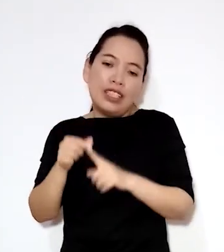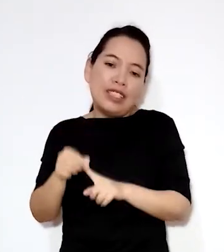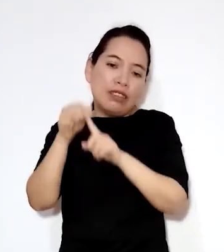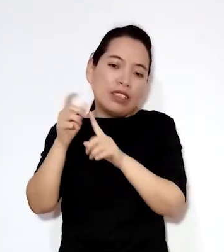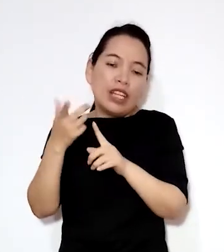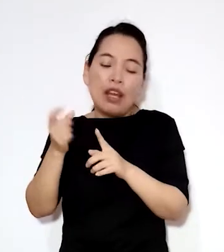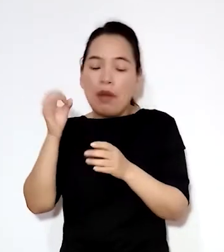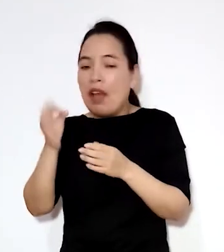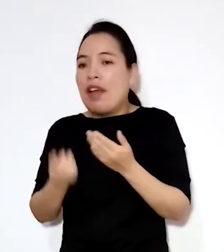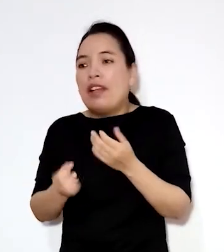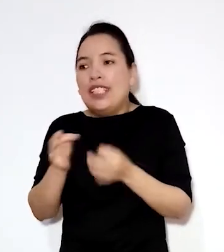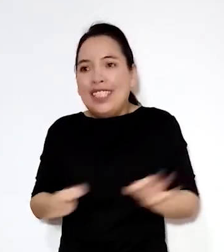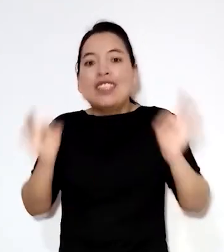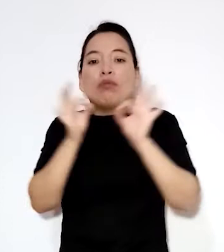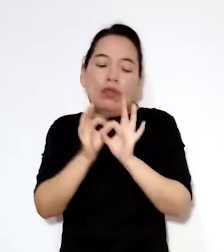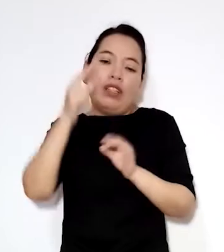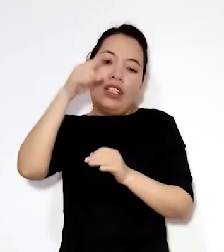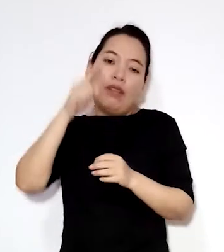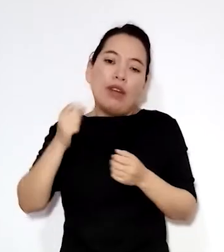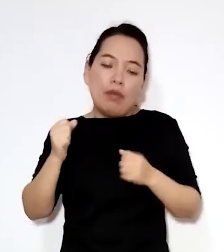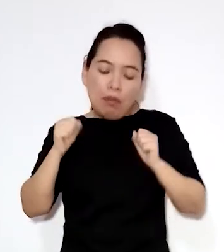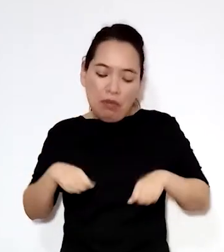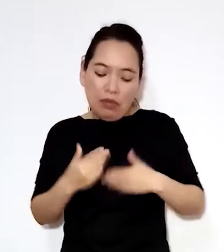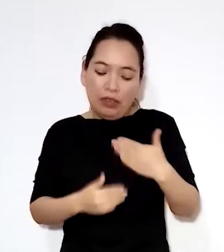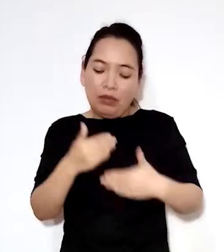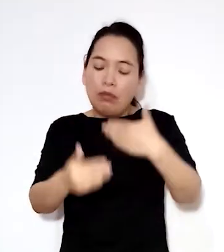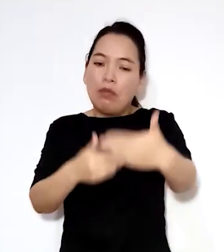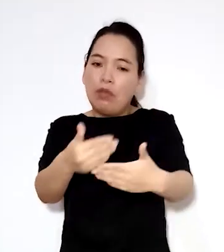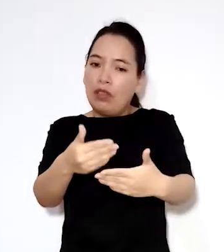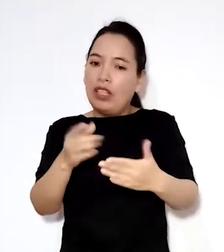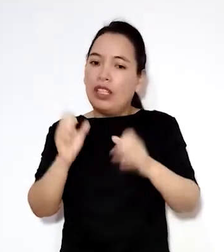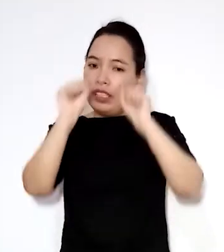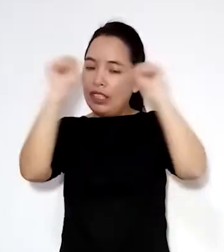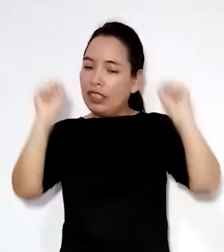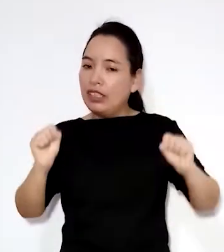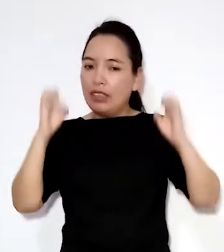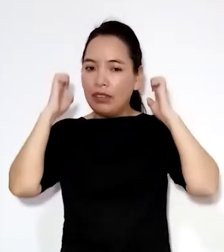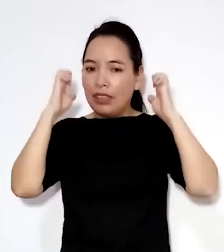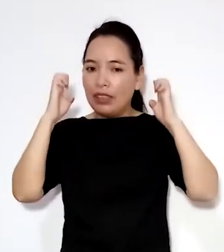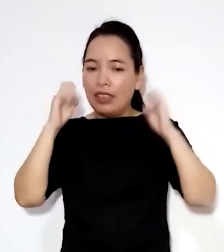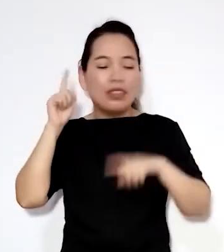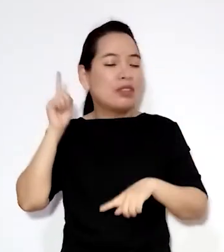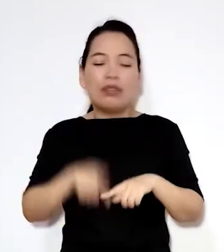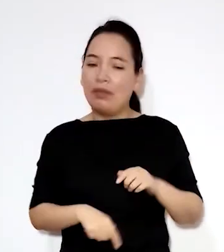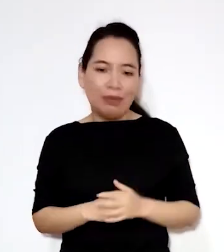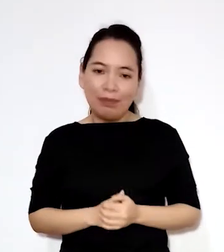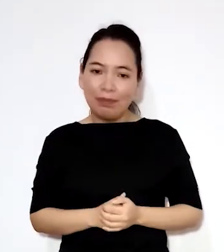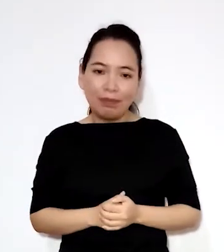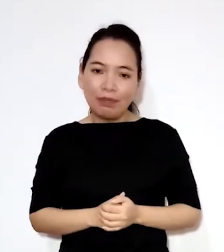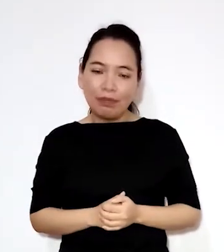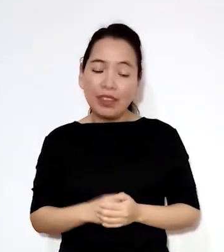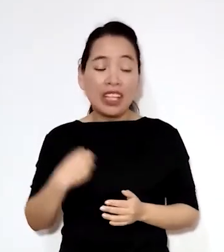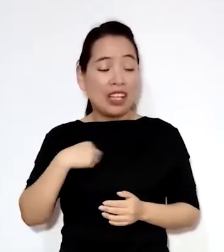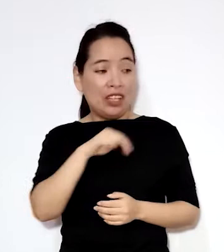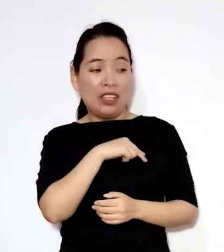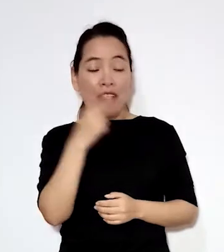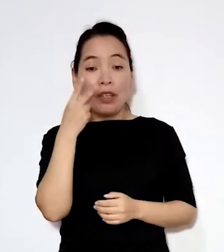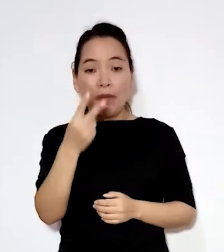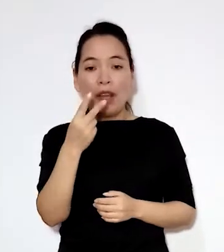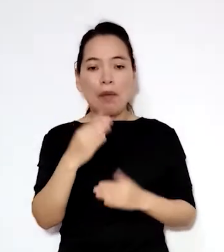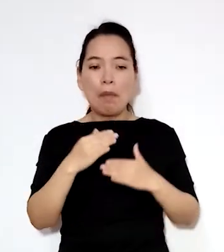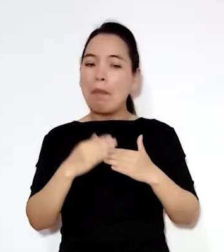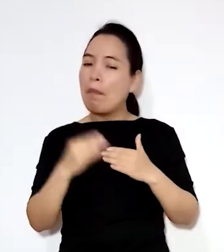no relacionados necesariamente con su discapacidad o con sus necesidades educativas especiales, pero que son fundamentales para